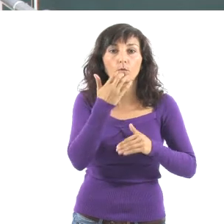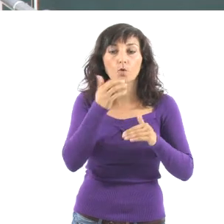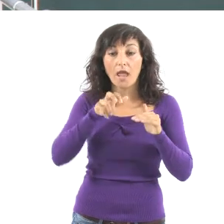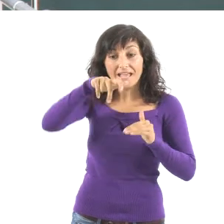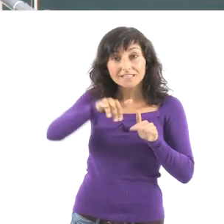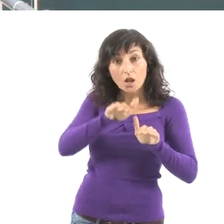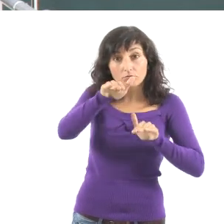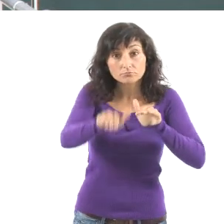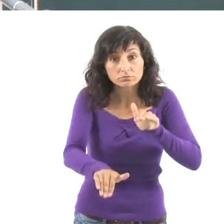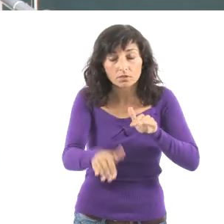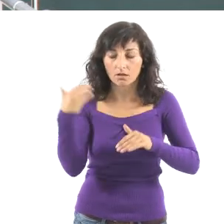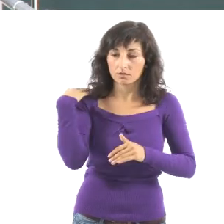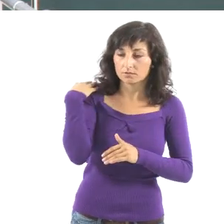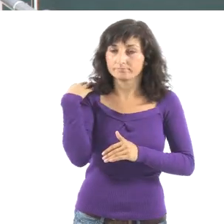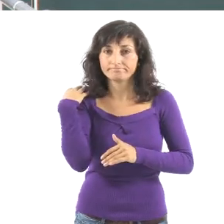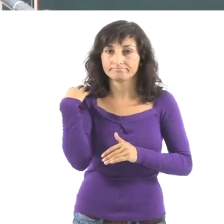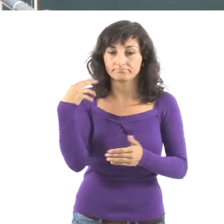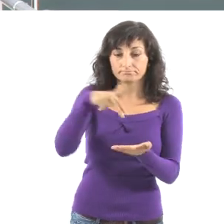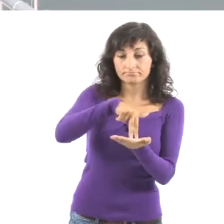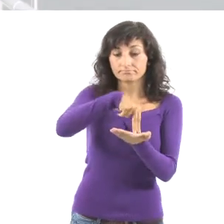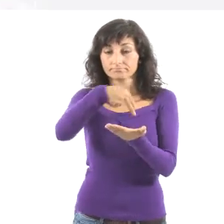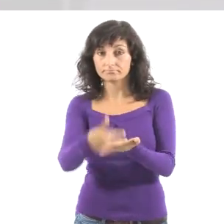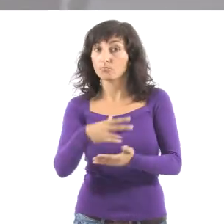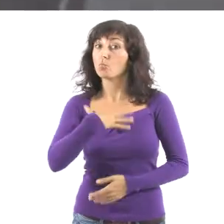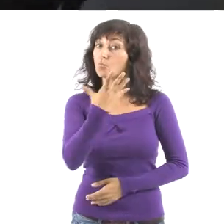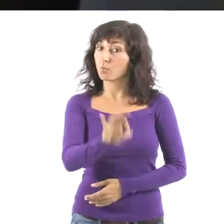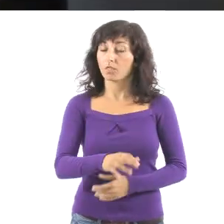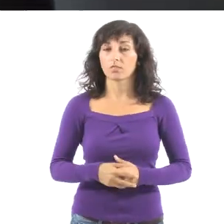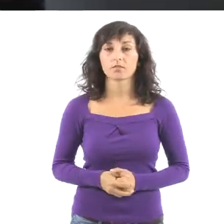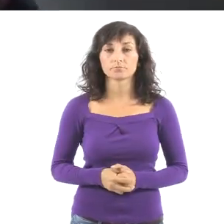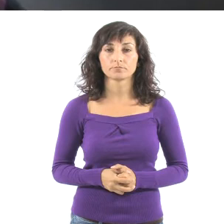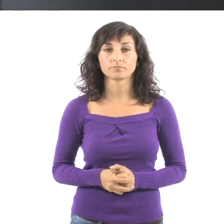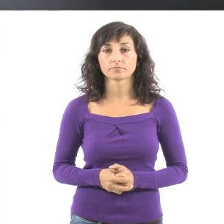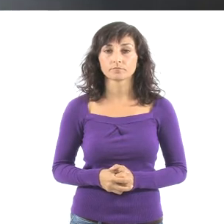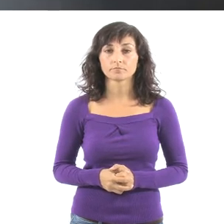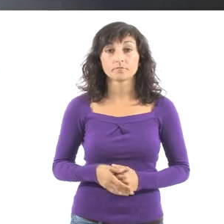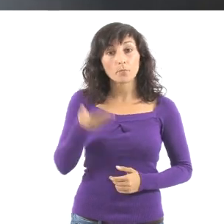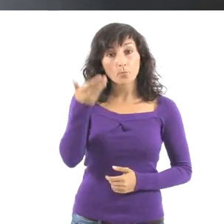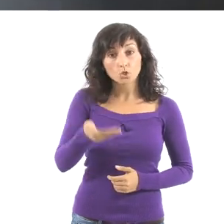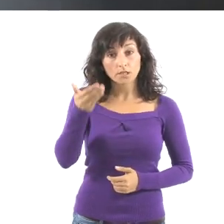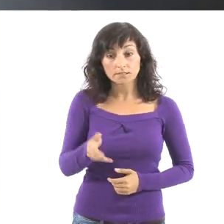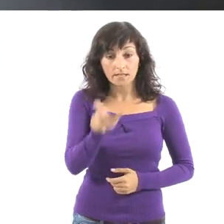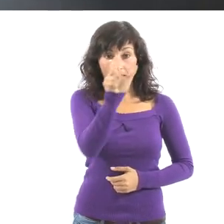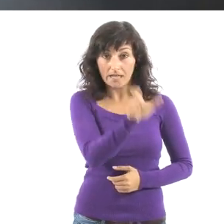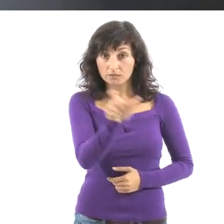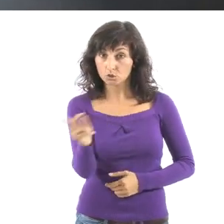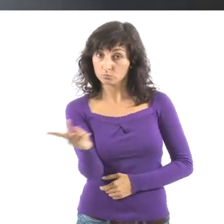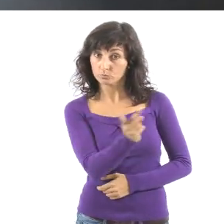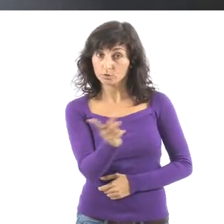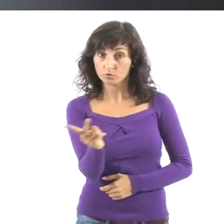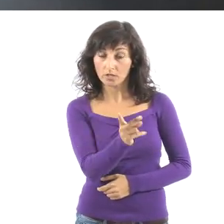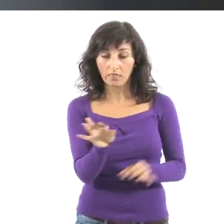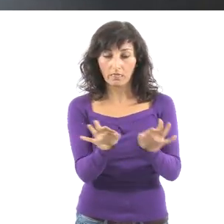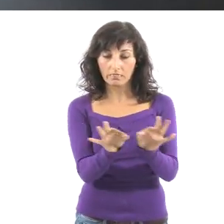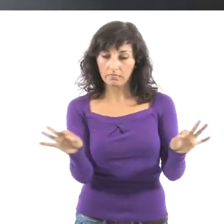no tendría punto de sujeción y podría llegar inclusive a caer. Es muy importante que el guía y el guiado mantengan la distancia